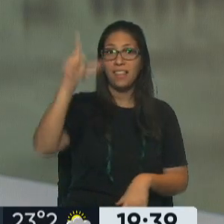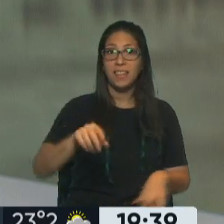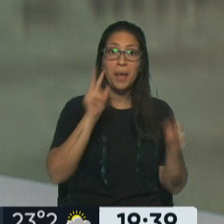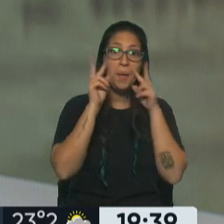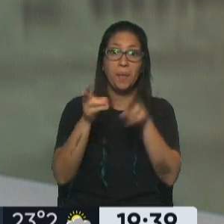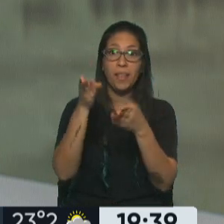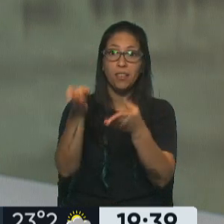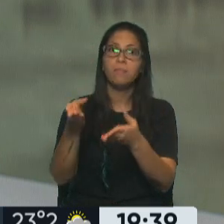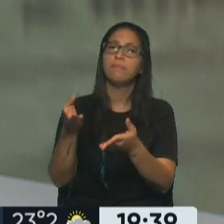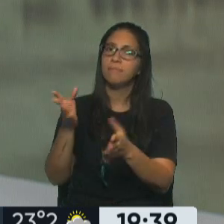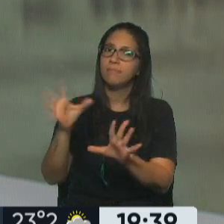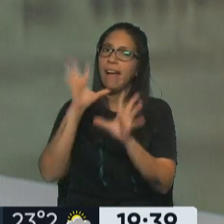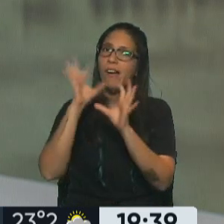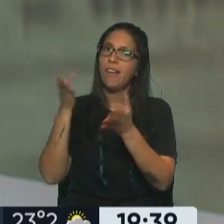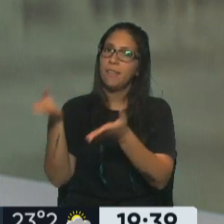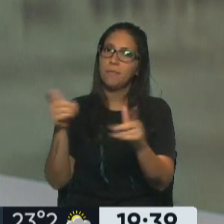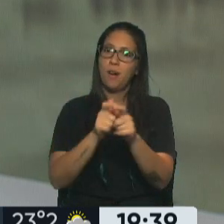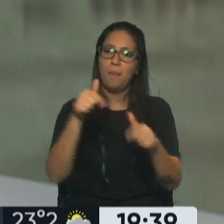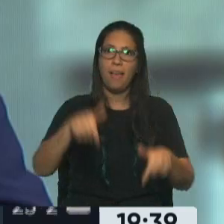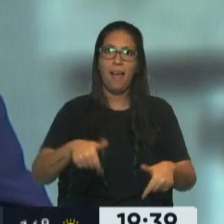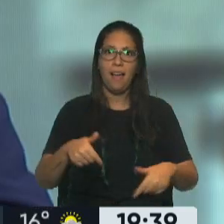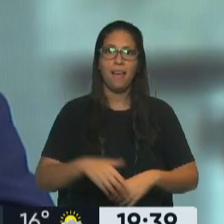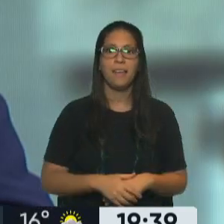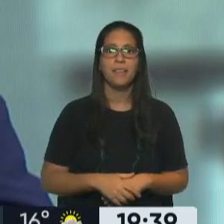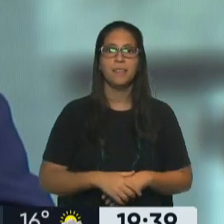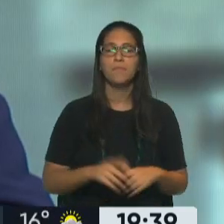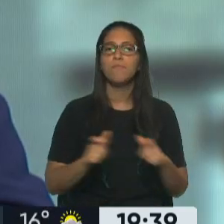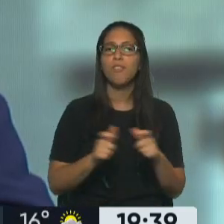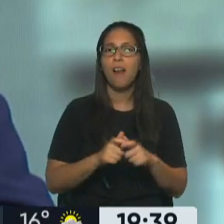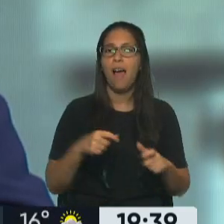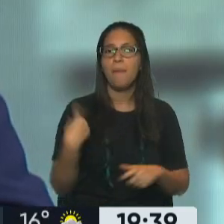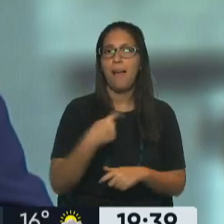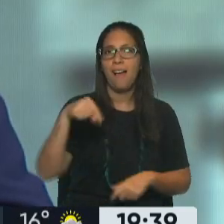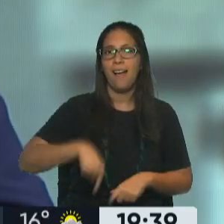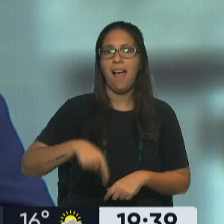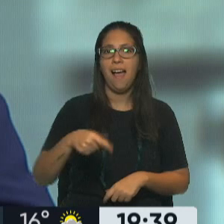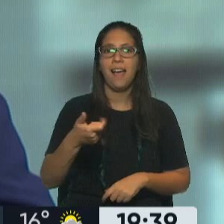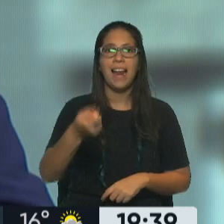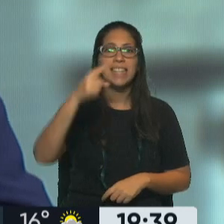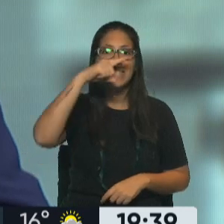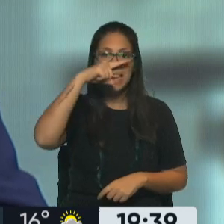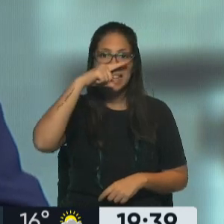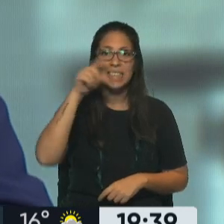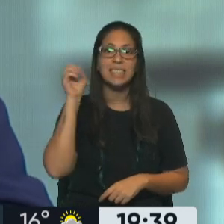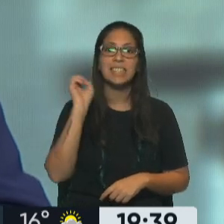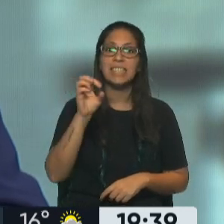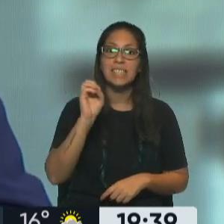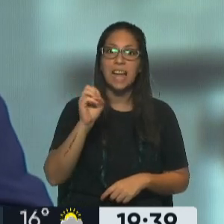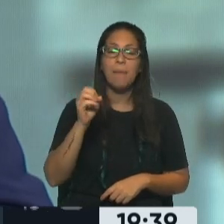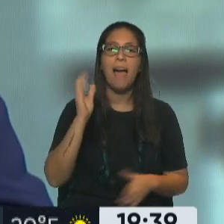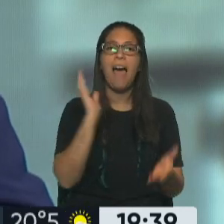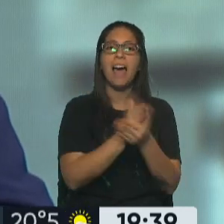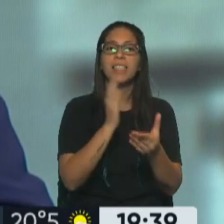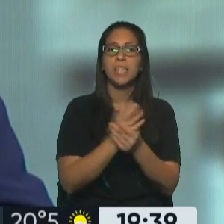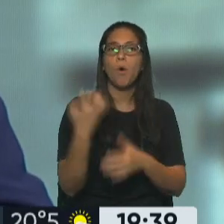recordale tu programa tan querido aquí en el programa es un programa que hacemos con mucho cariño acá en Canal 7 que se llama archivo